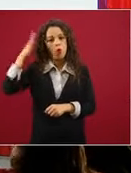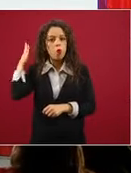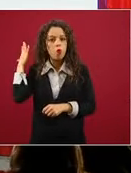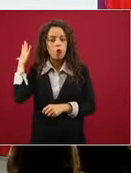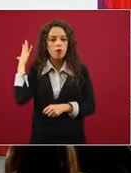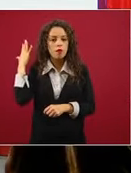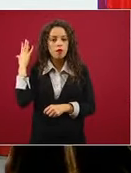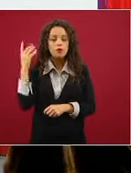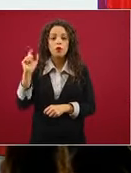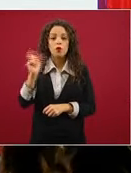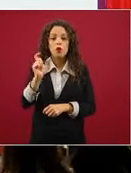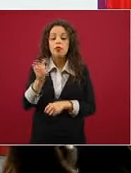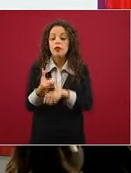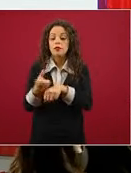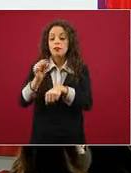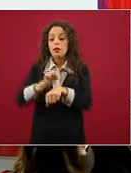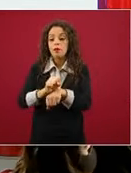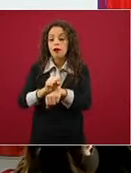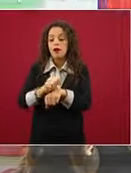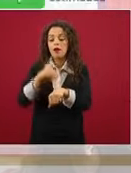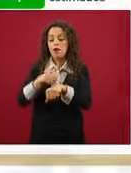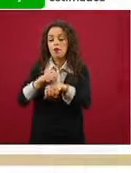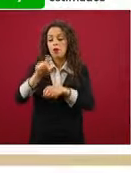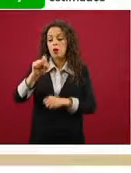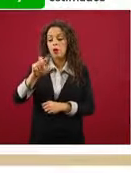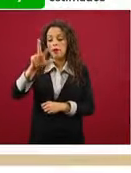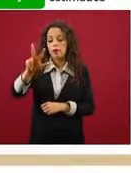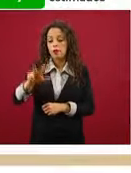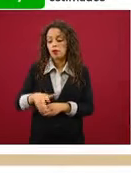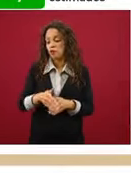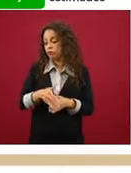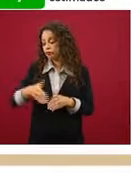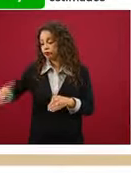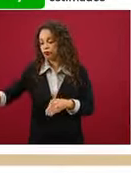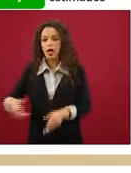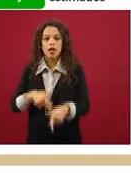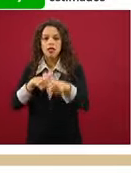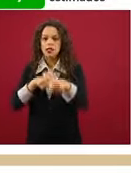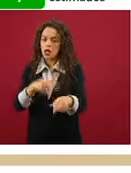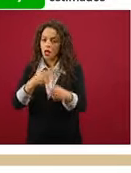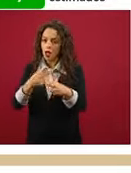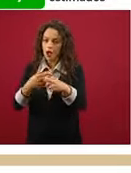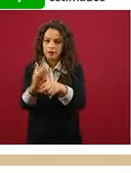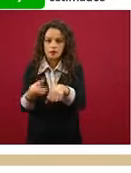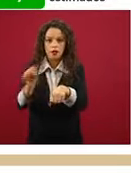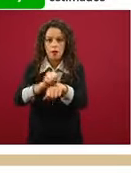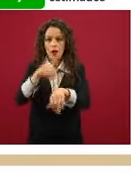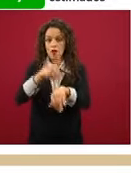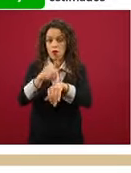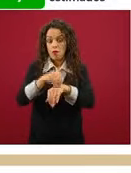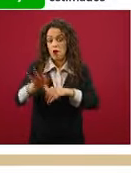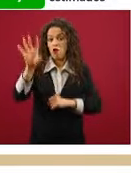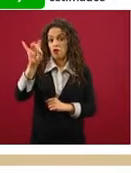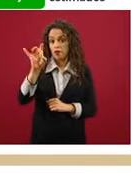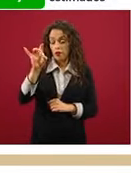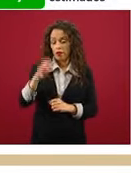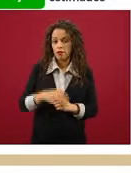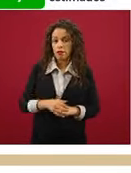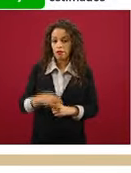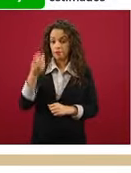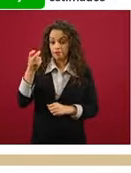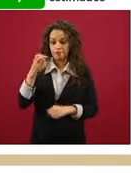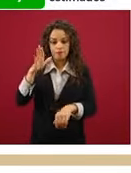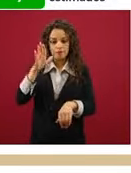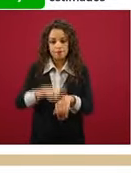semana 28 en adelante, y se mantiene prácticamente hasta la semana 30. Son también de los estados que tienen la mayor carga